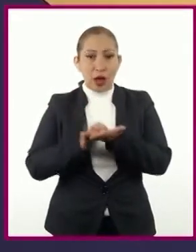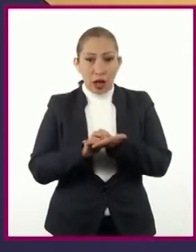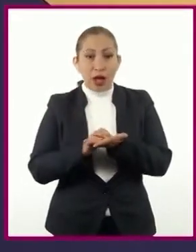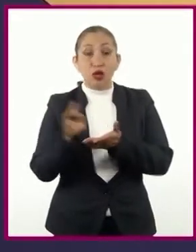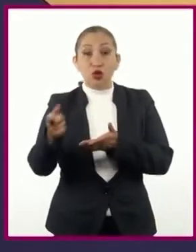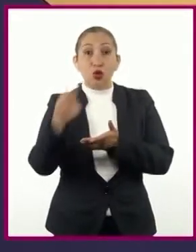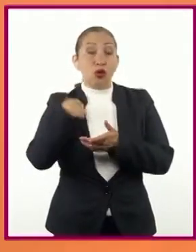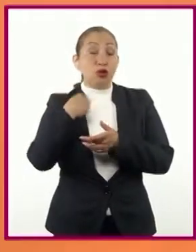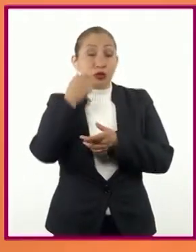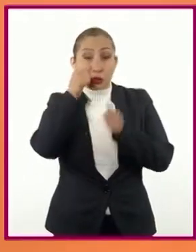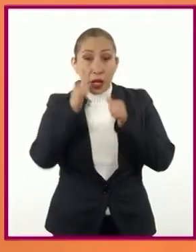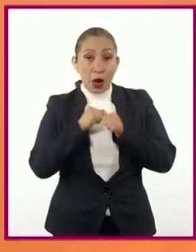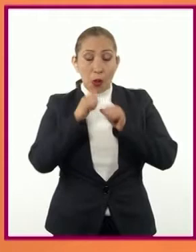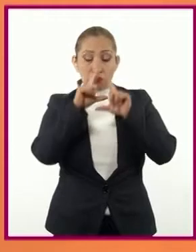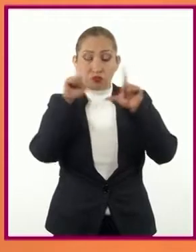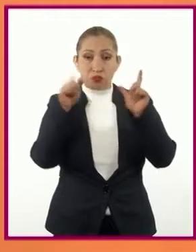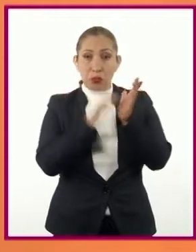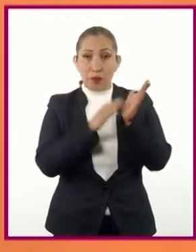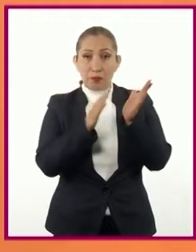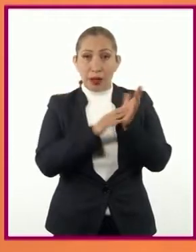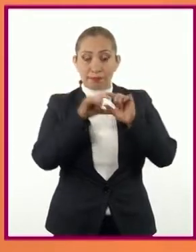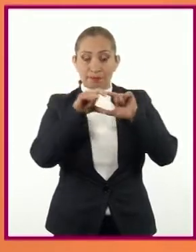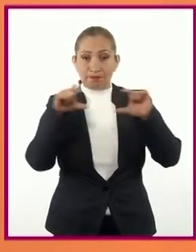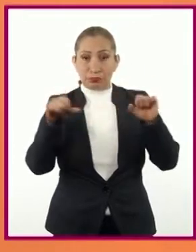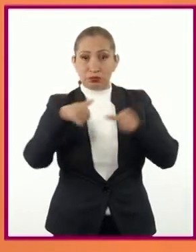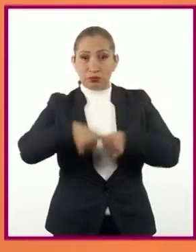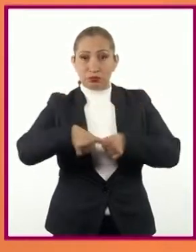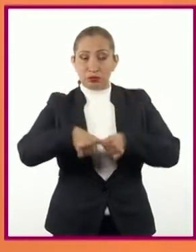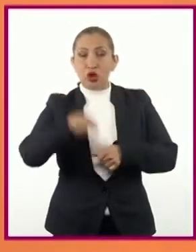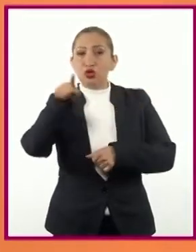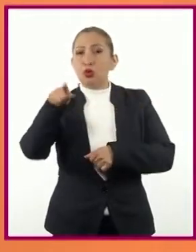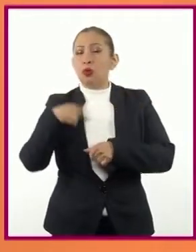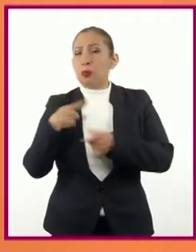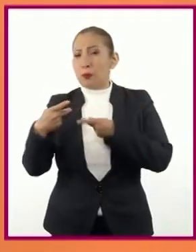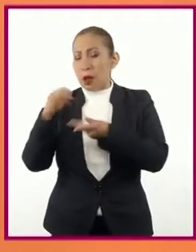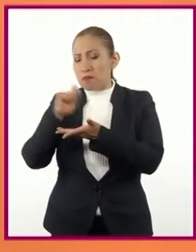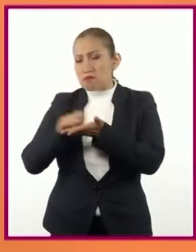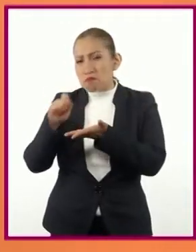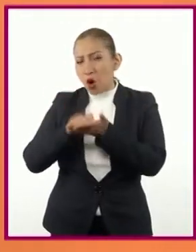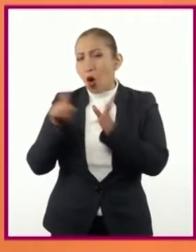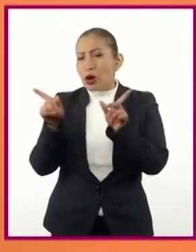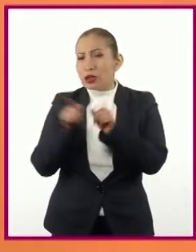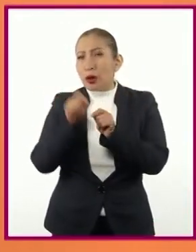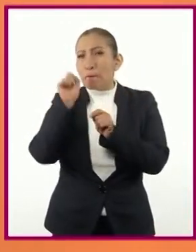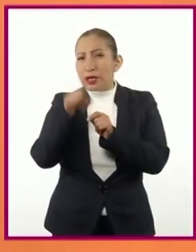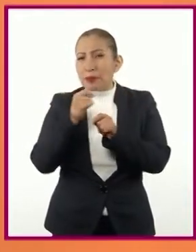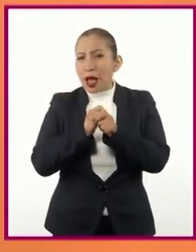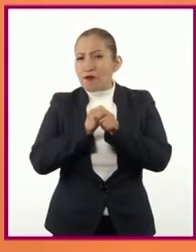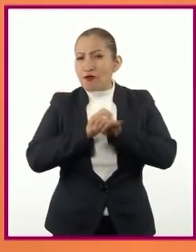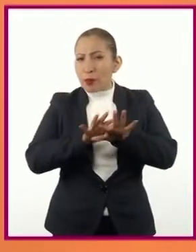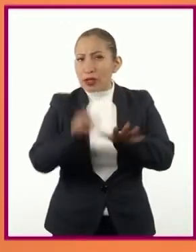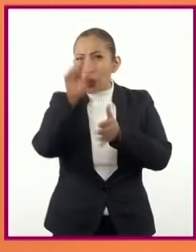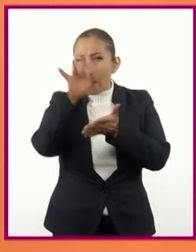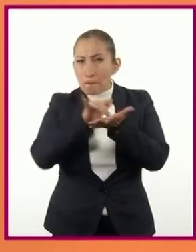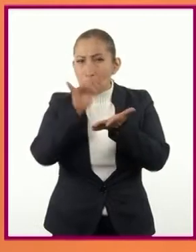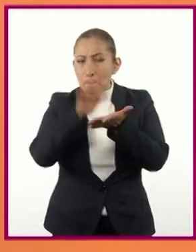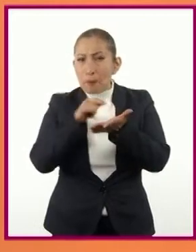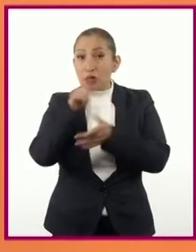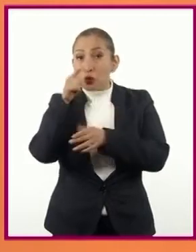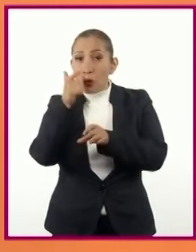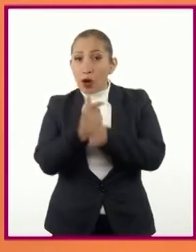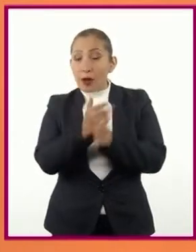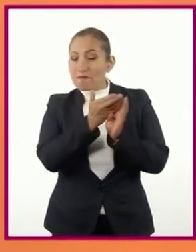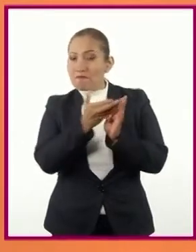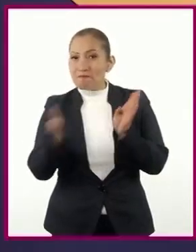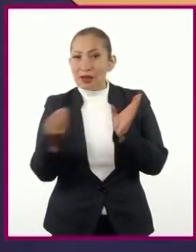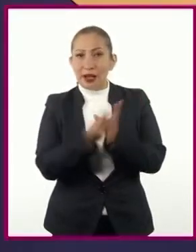punzón y regleta. Elaboren sus propias notas o resumen con los datos importantes o nuevos que identifiquen